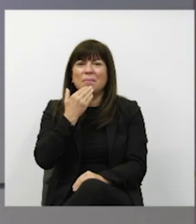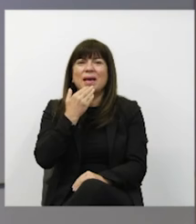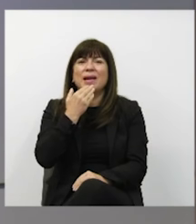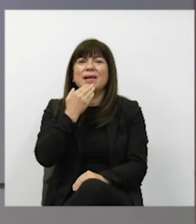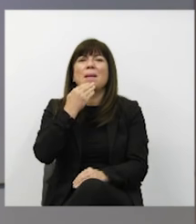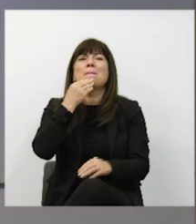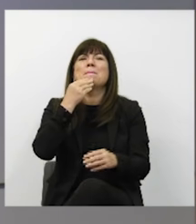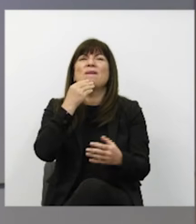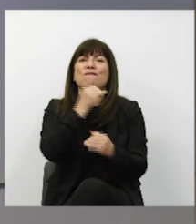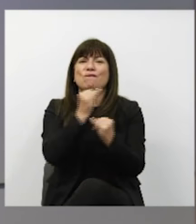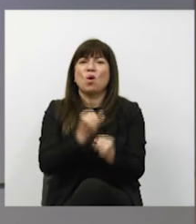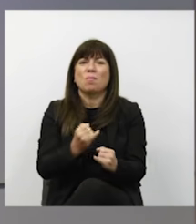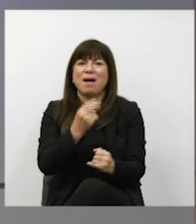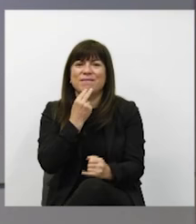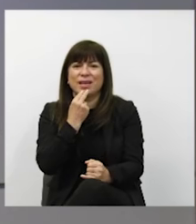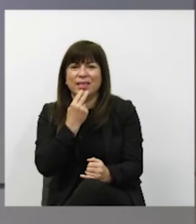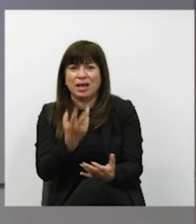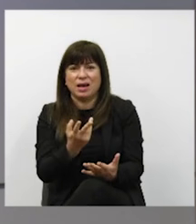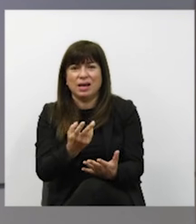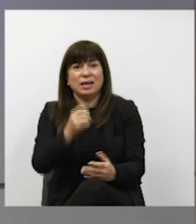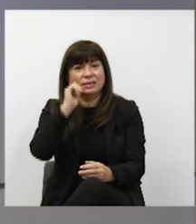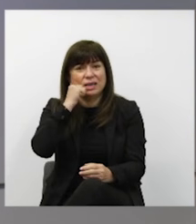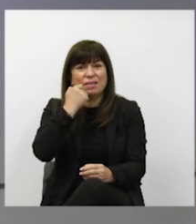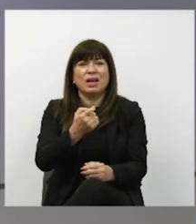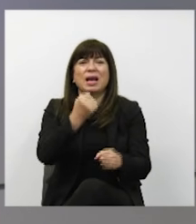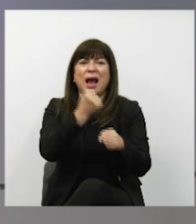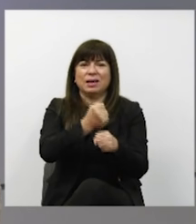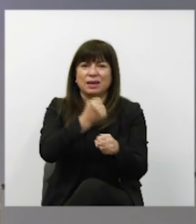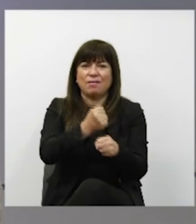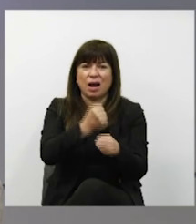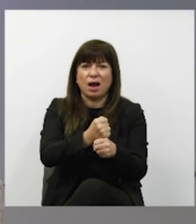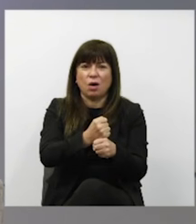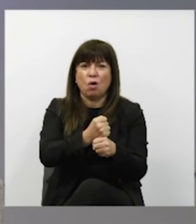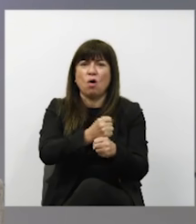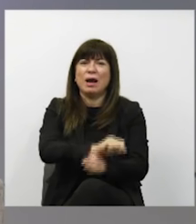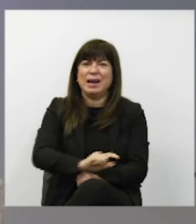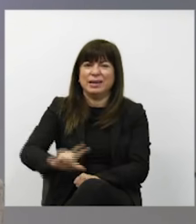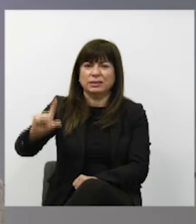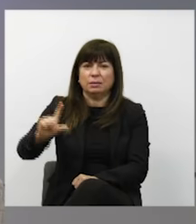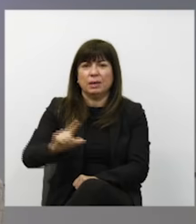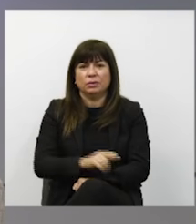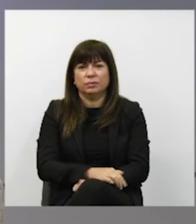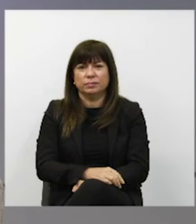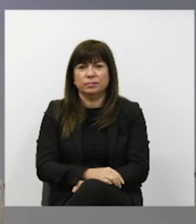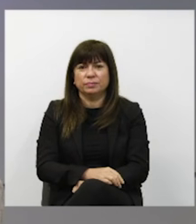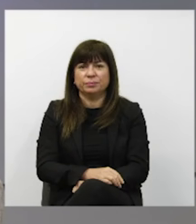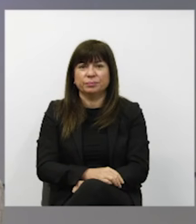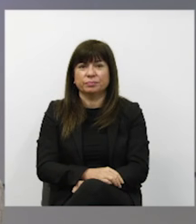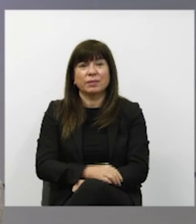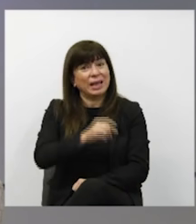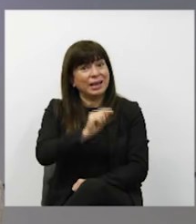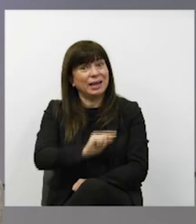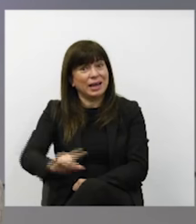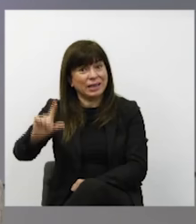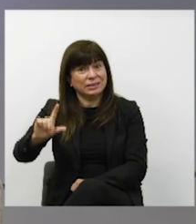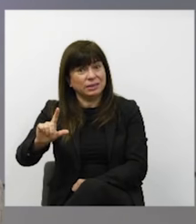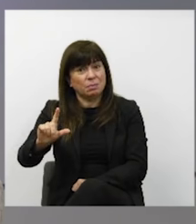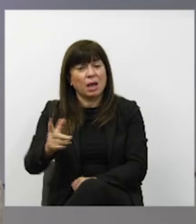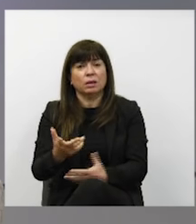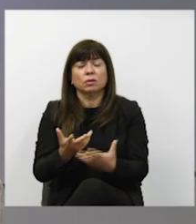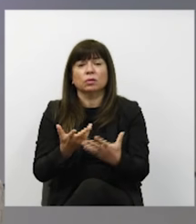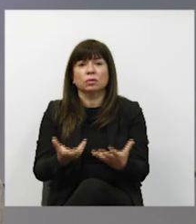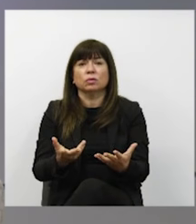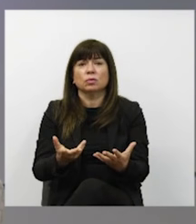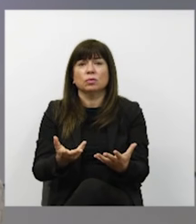los medios de la vida, y precisamente los medios de la vida pasan por el trabajo, pasan por el crecimiento. El crecimiento muchas